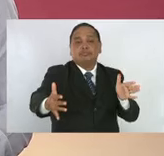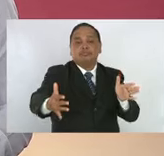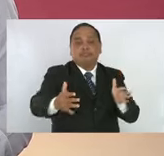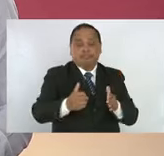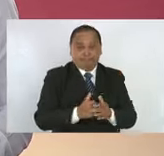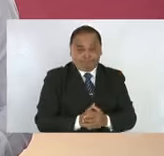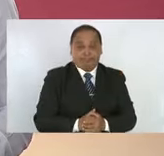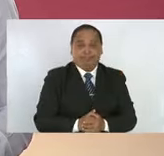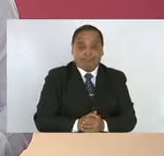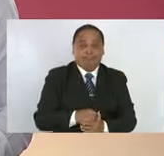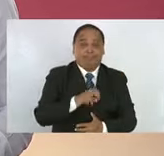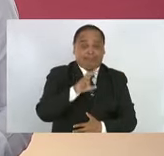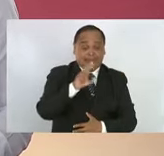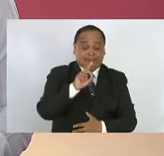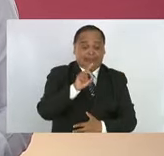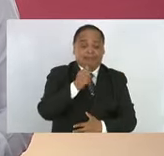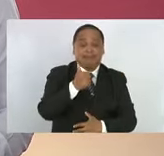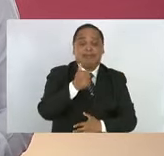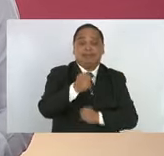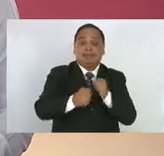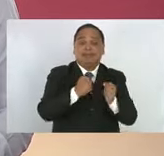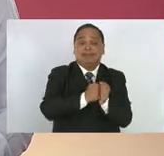de 36 años